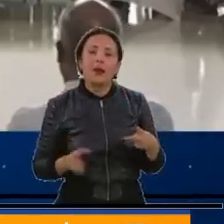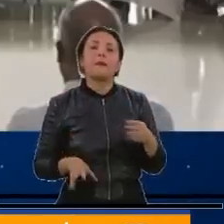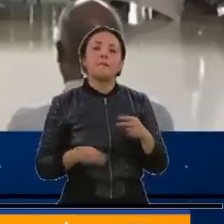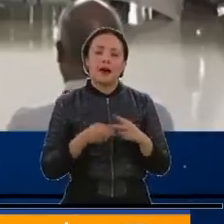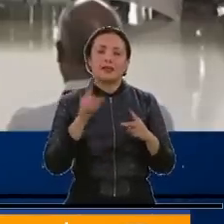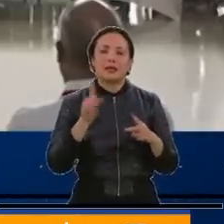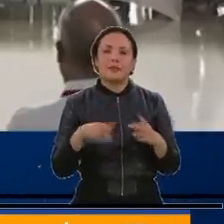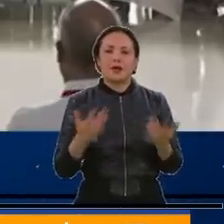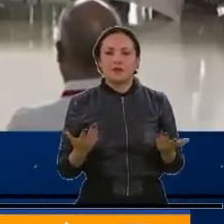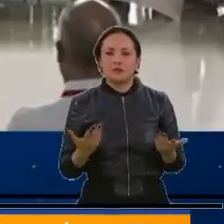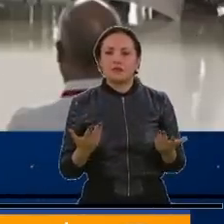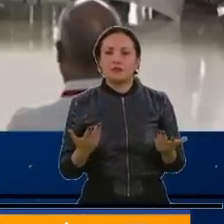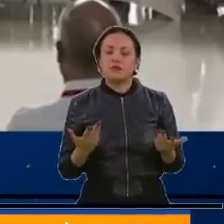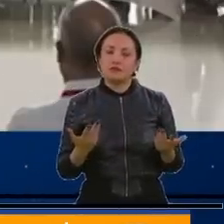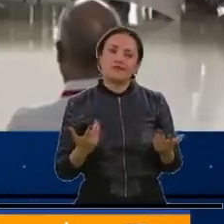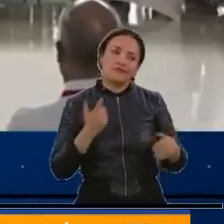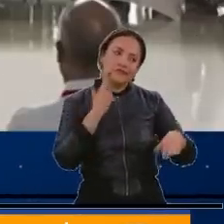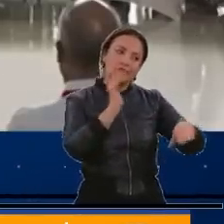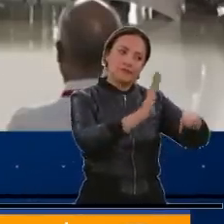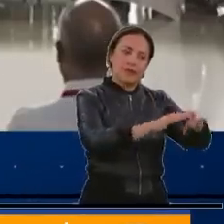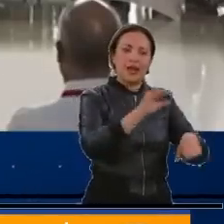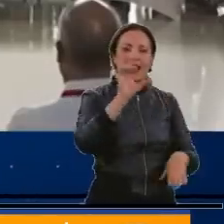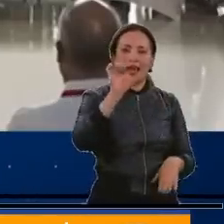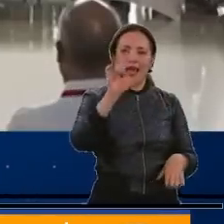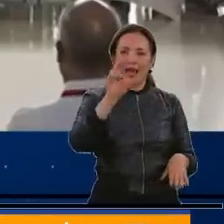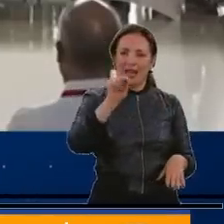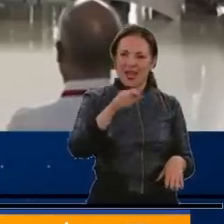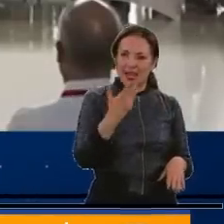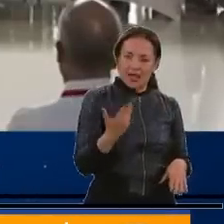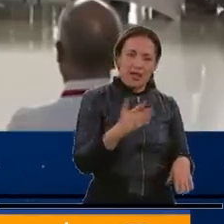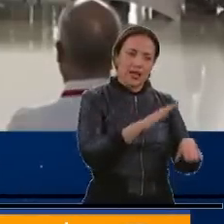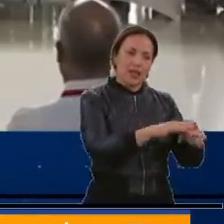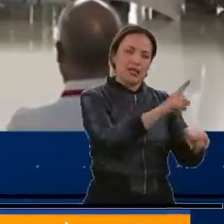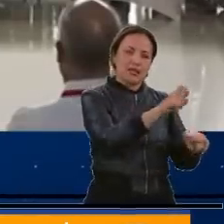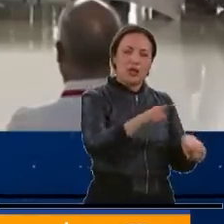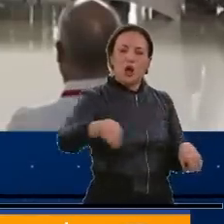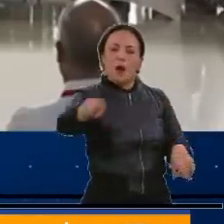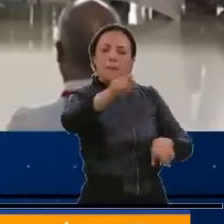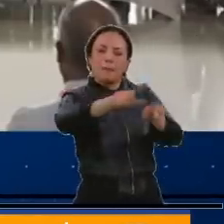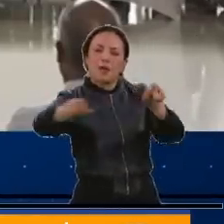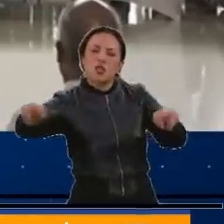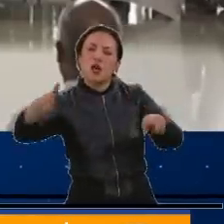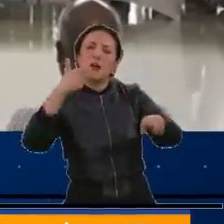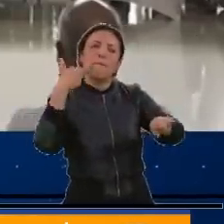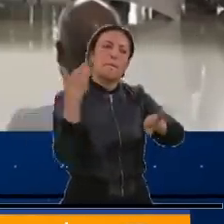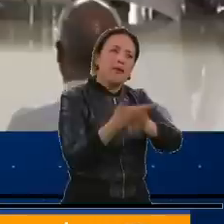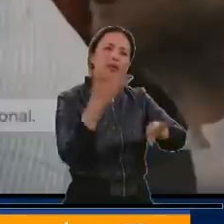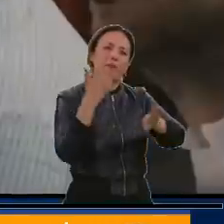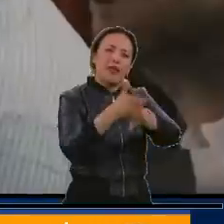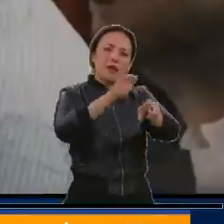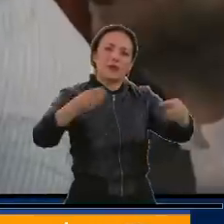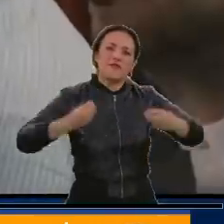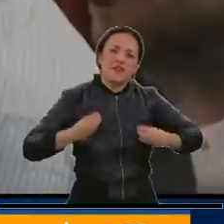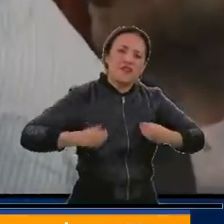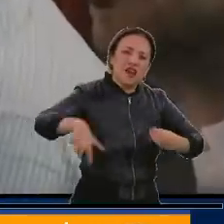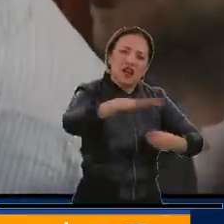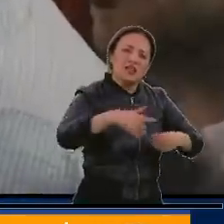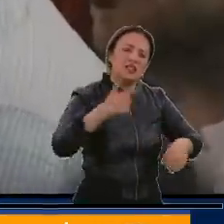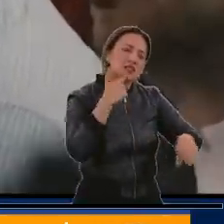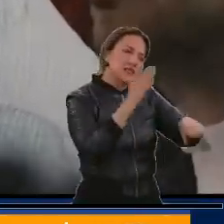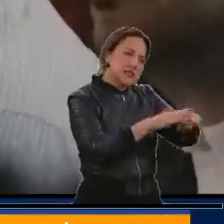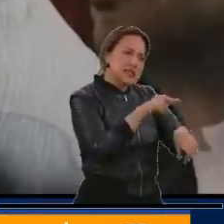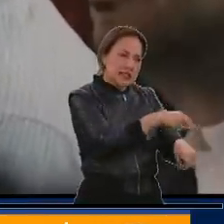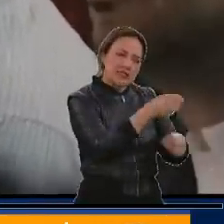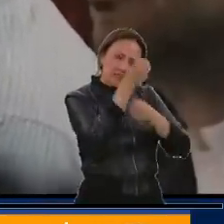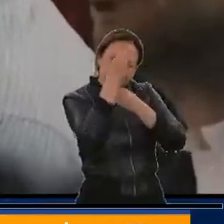también dice que llama al ELN a que atiendan el clamor de las comunidades y lo invita a declarar una tregua